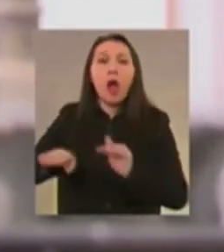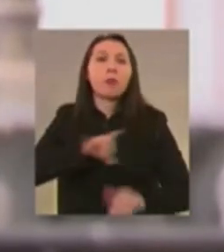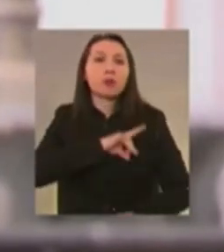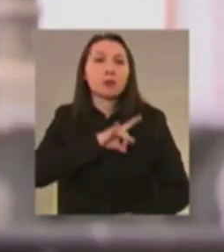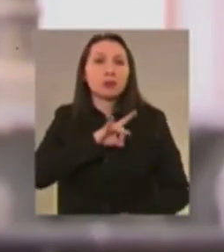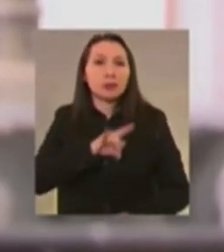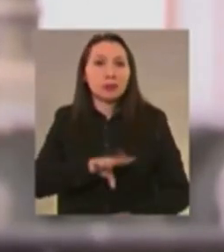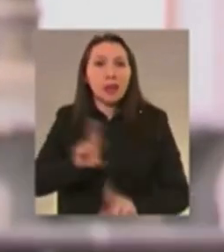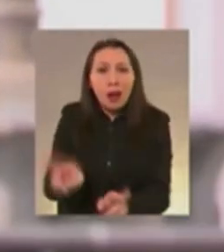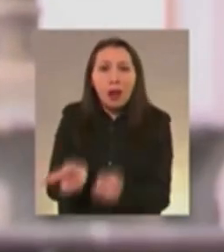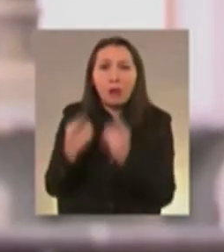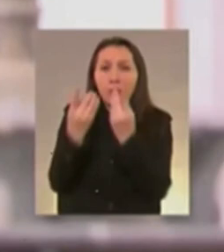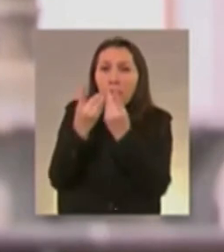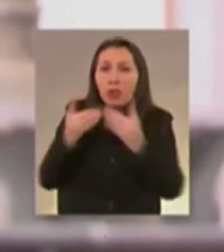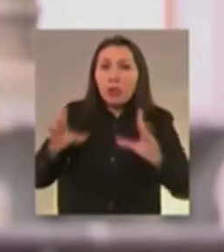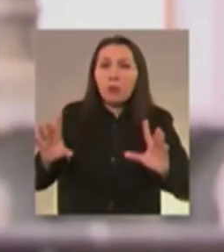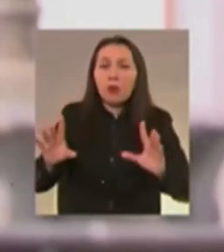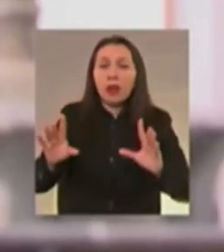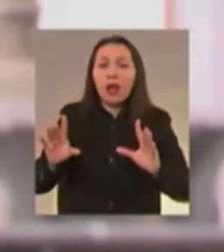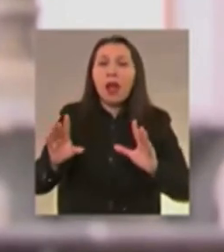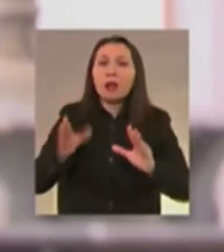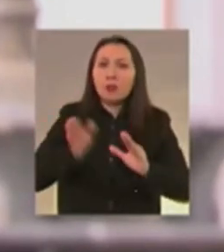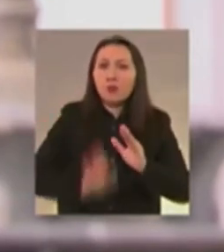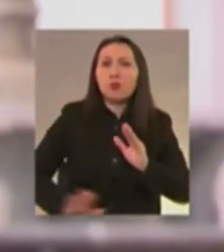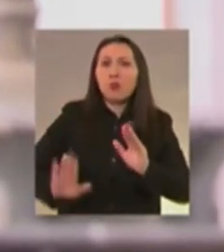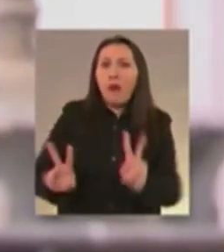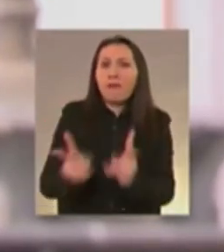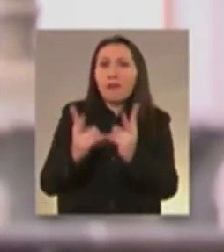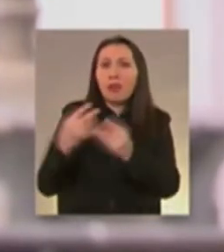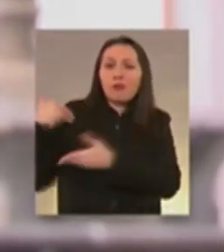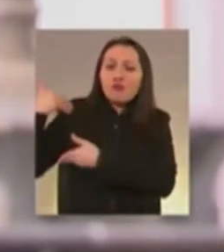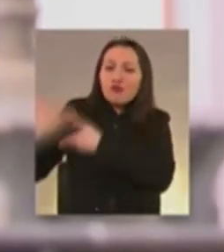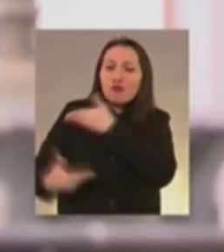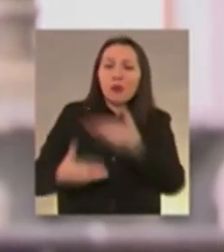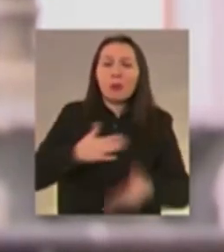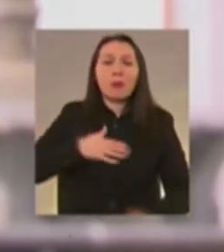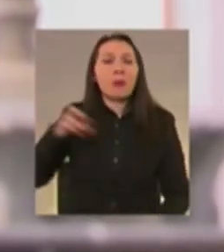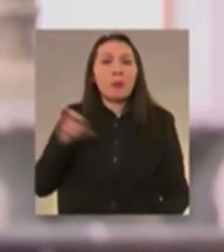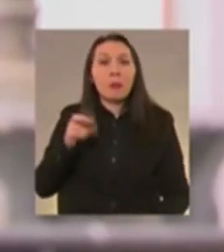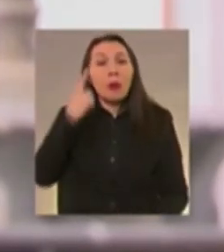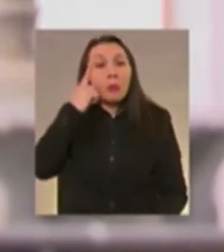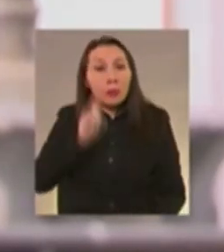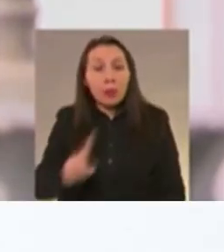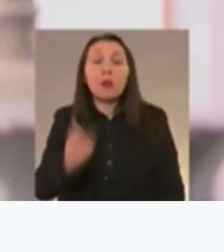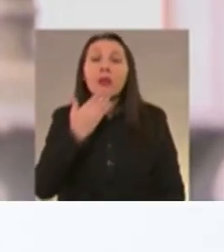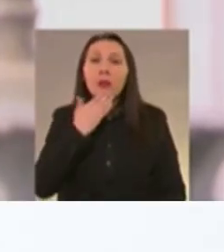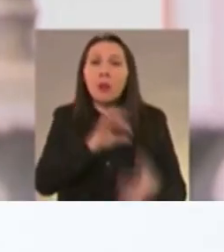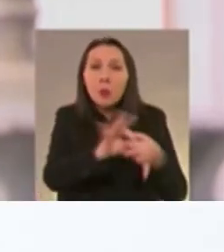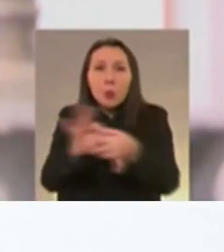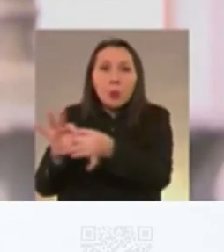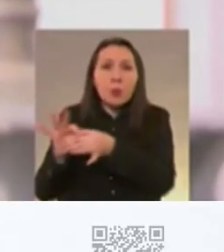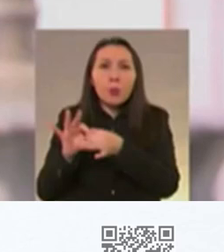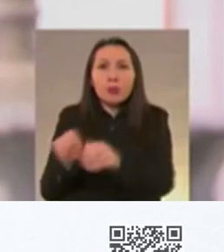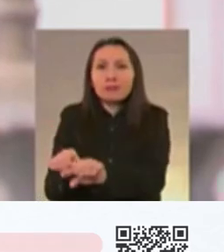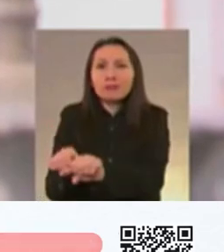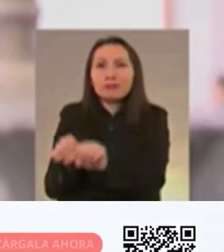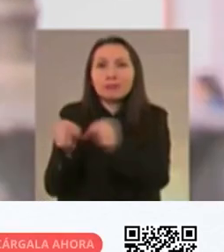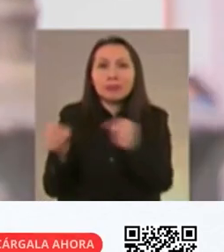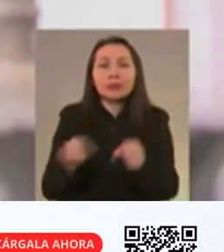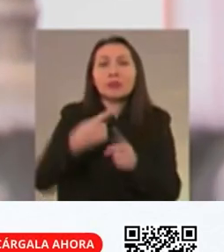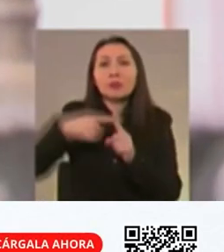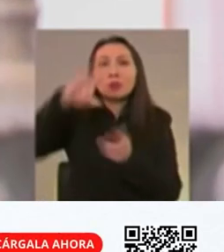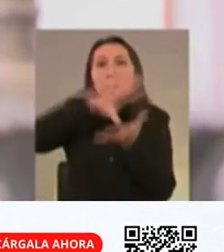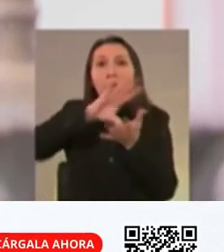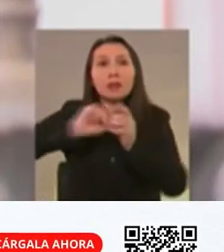Para incorporar la democracia, para mantener vivo el legado de mi padre, pero también unir al fragmentado exilio